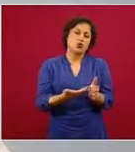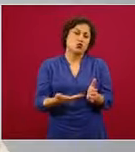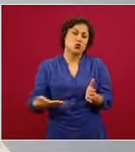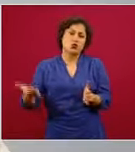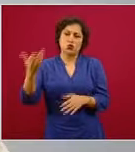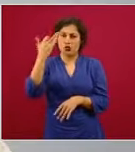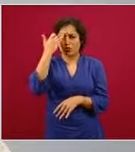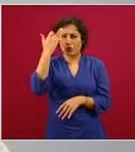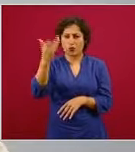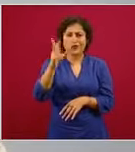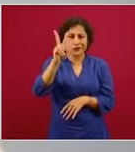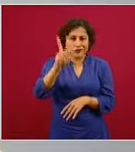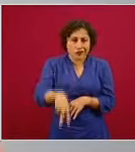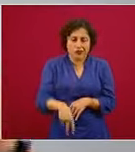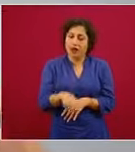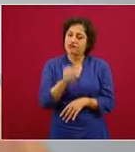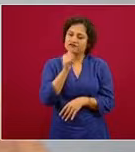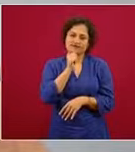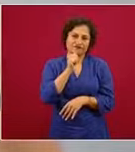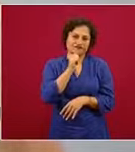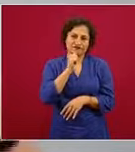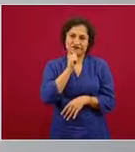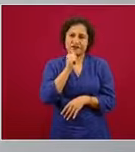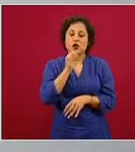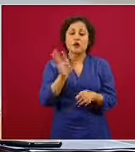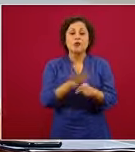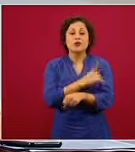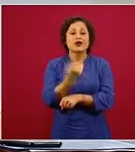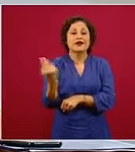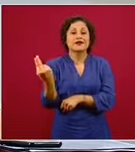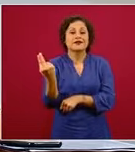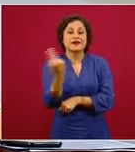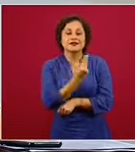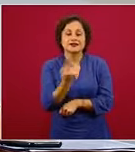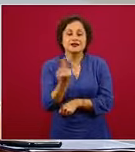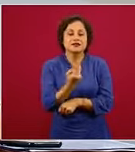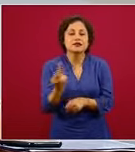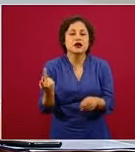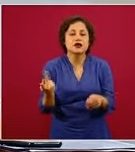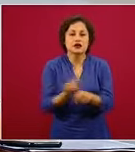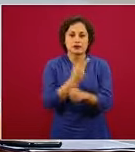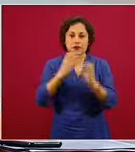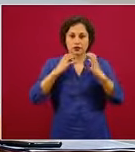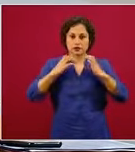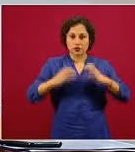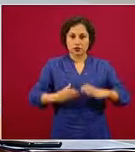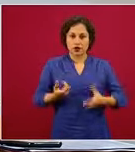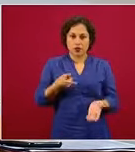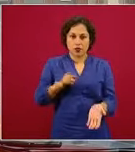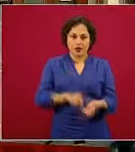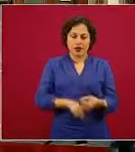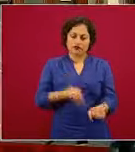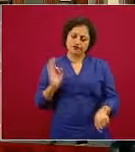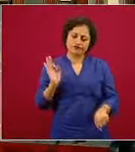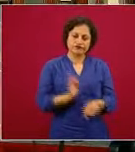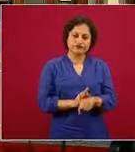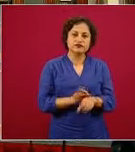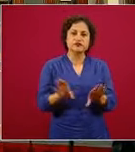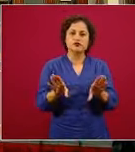esos productos, en los anticuerpos, en la pequeña luz que vemos con la detección de